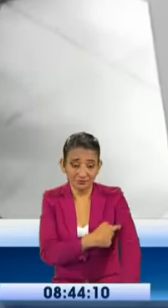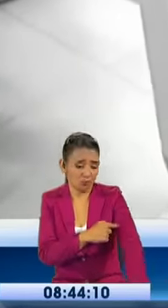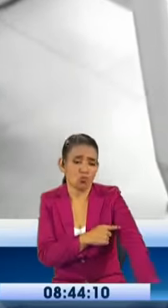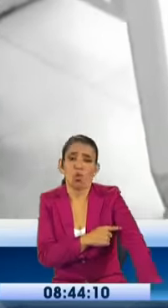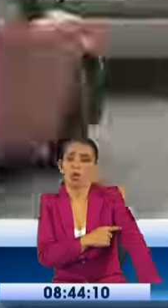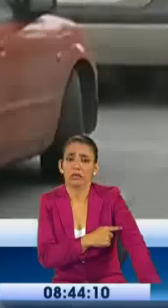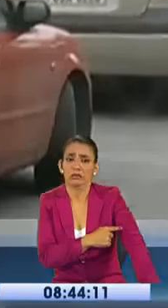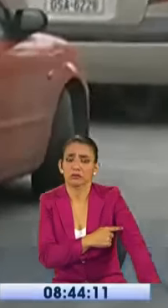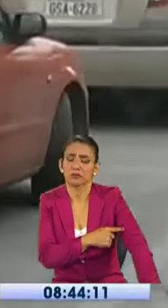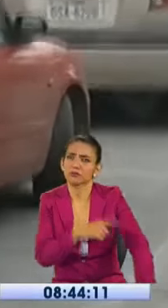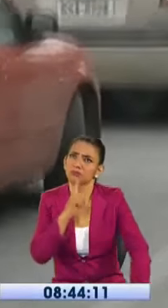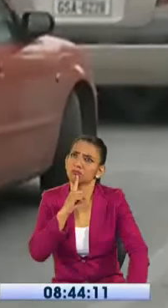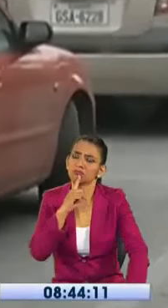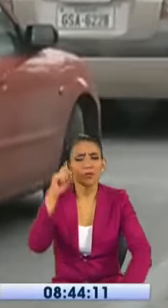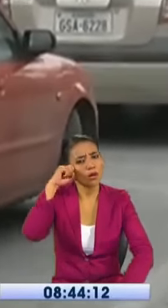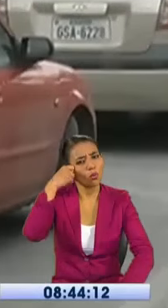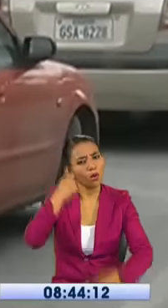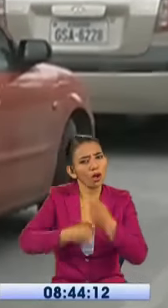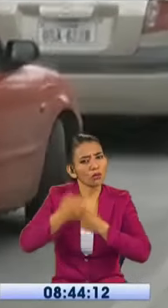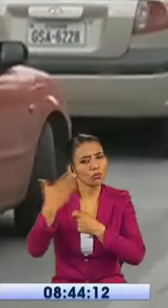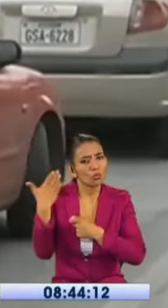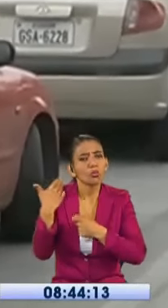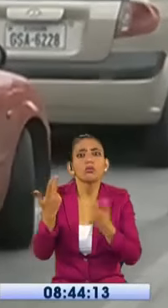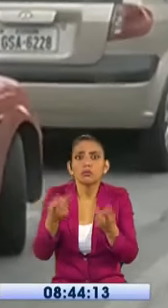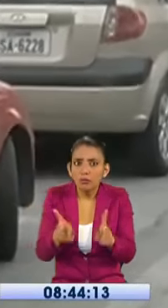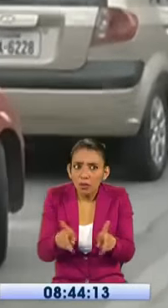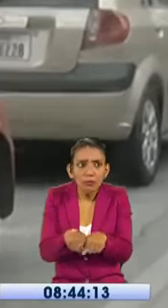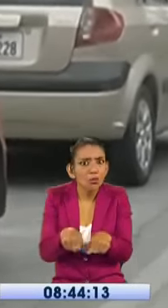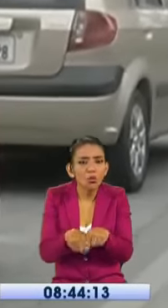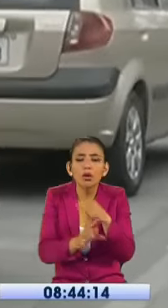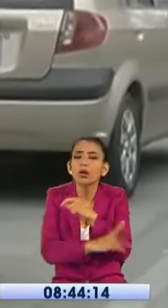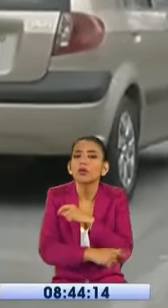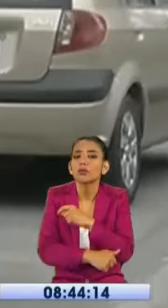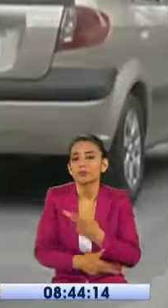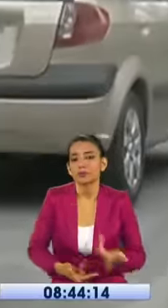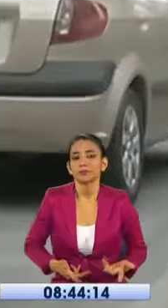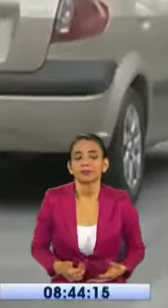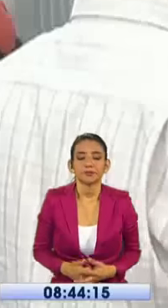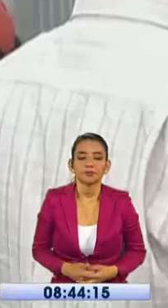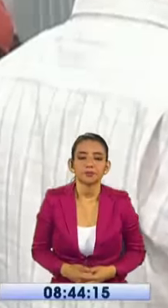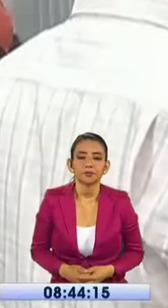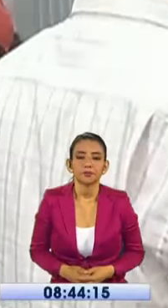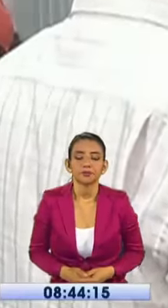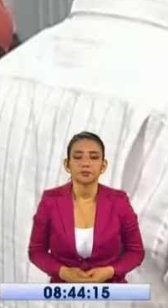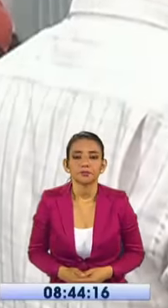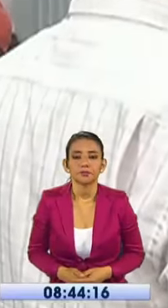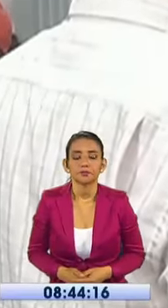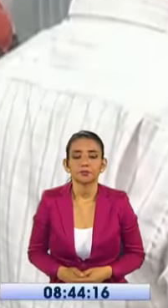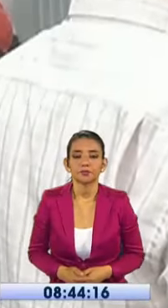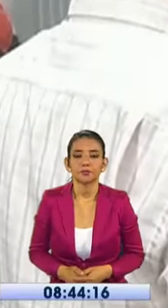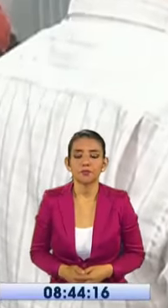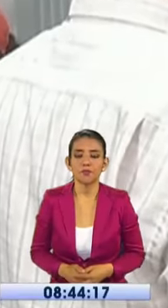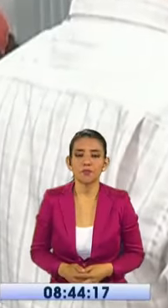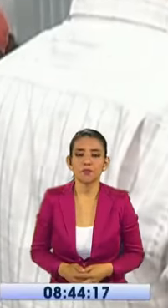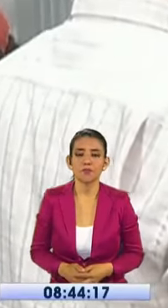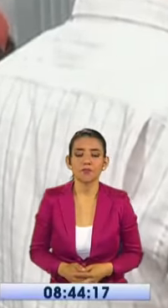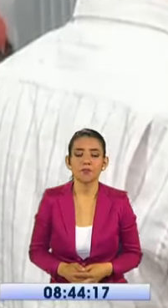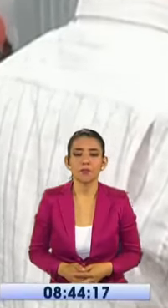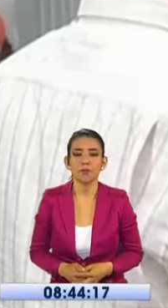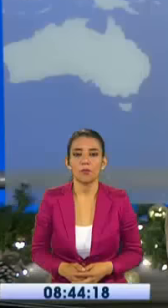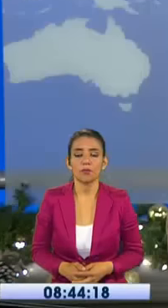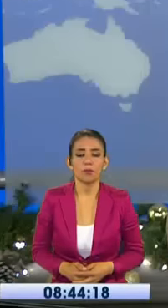también fue víctima de un robo con similares características. Informó José